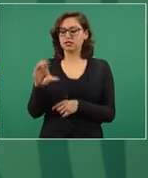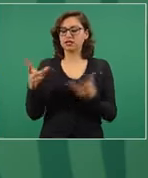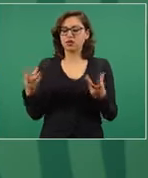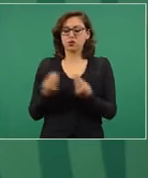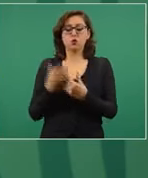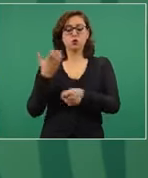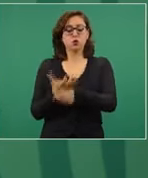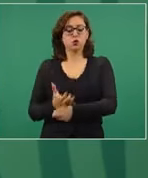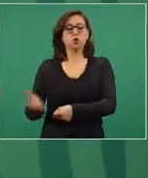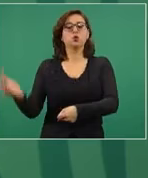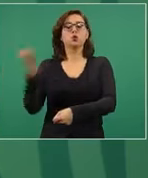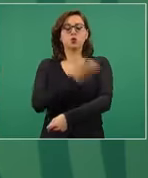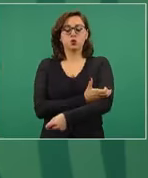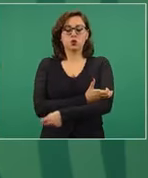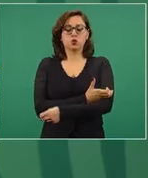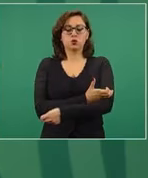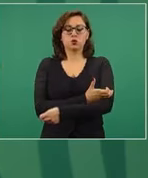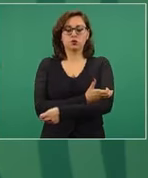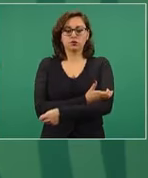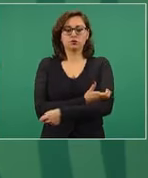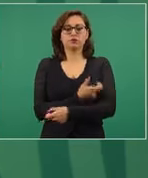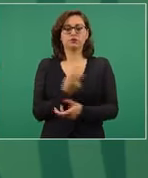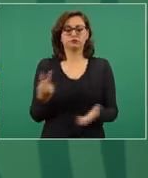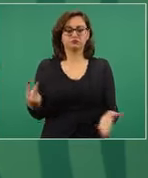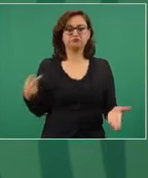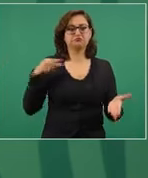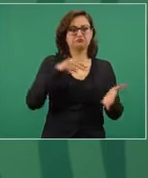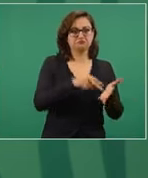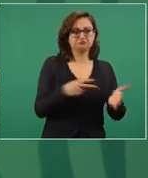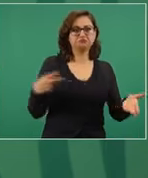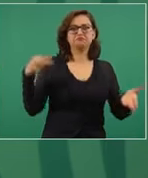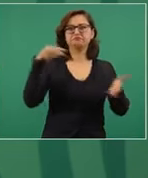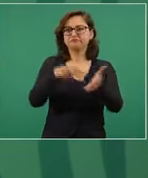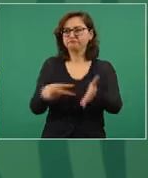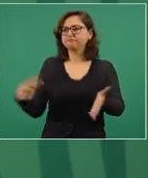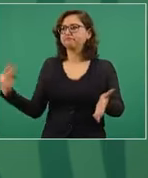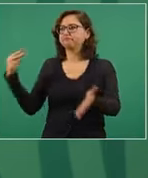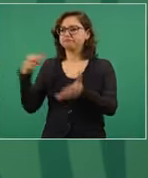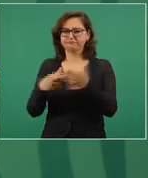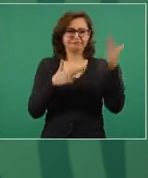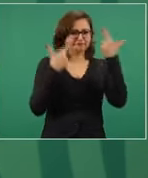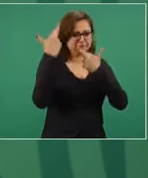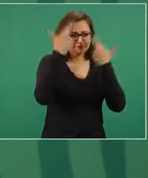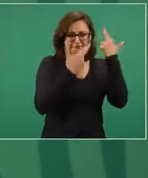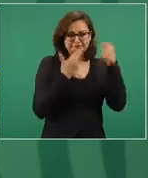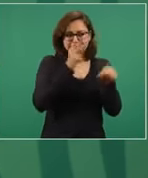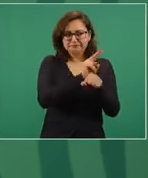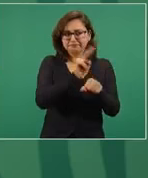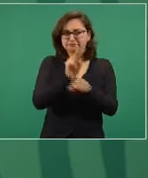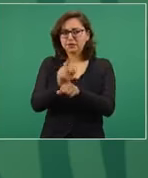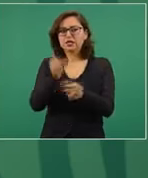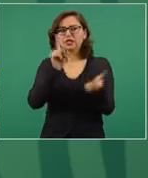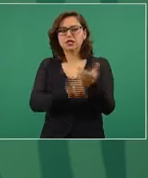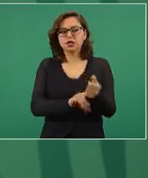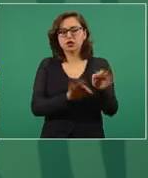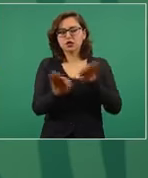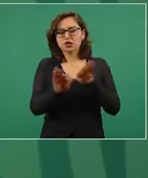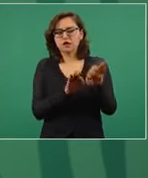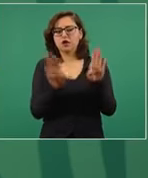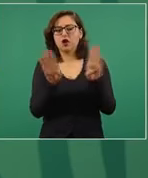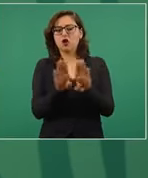Ciudadana, hicimos una supervisión para ver el funcionamiento del personal militar en